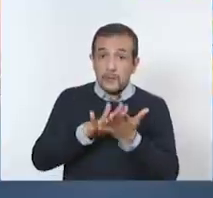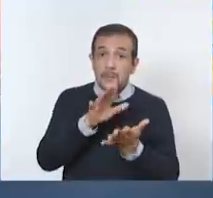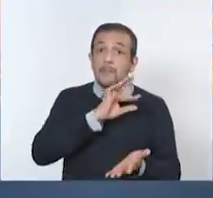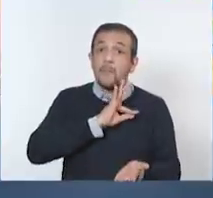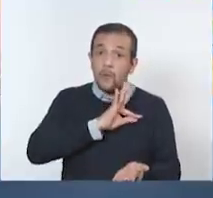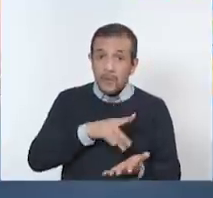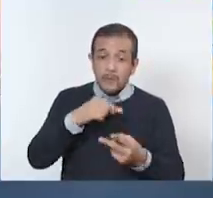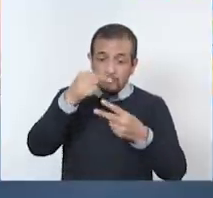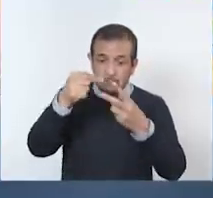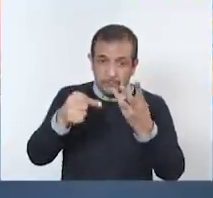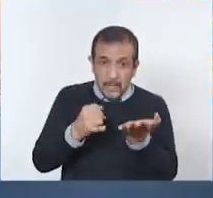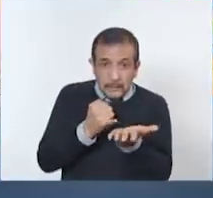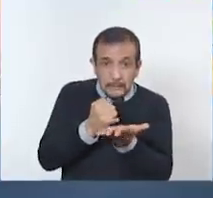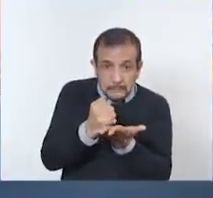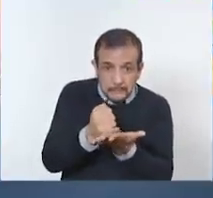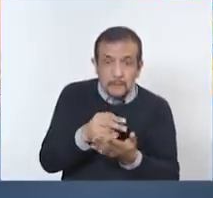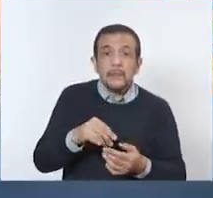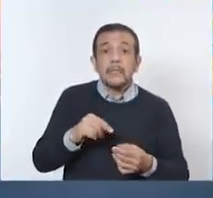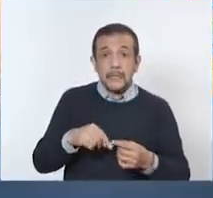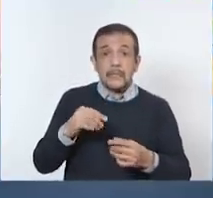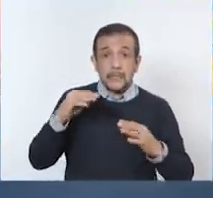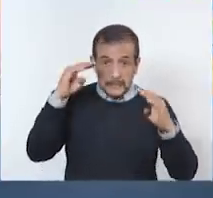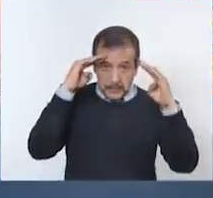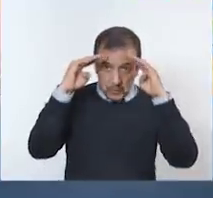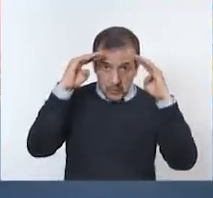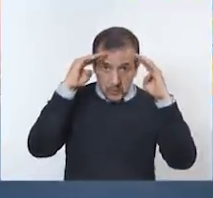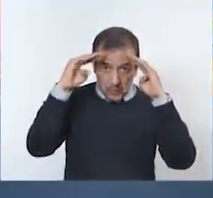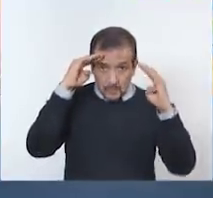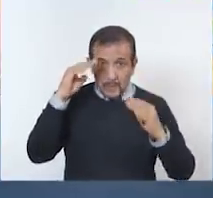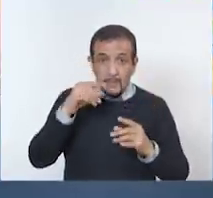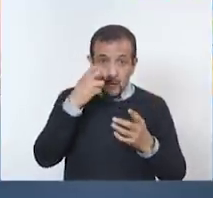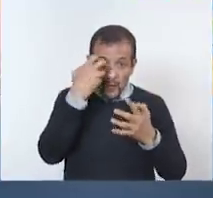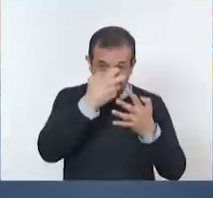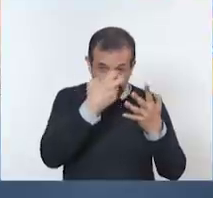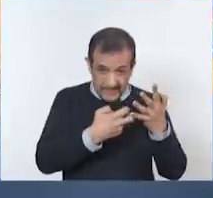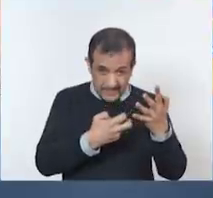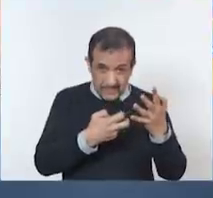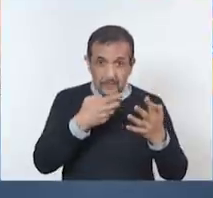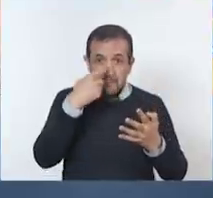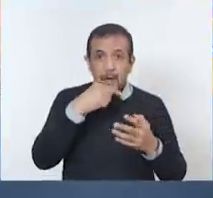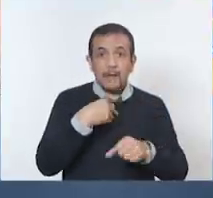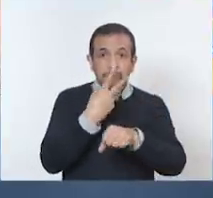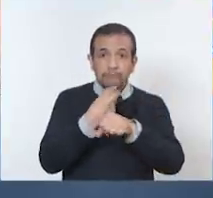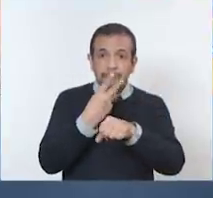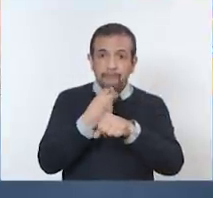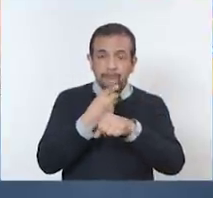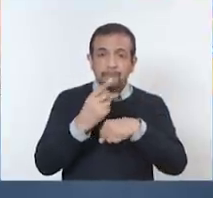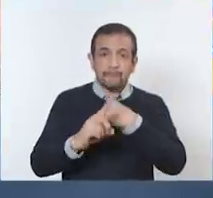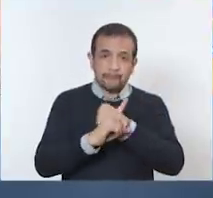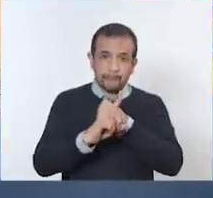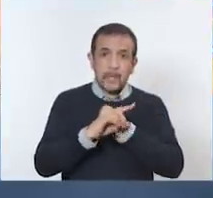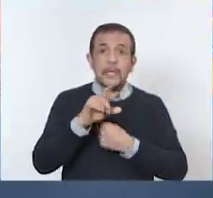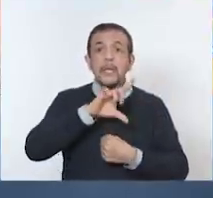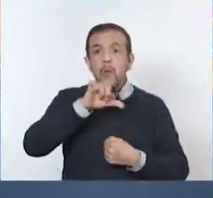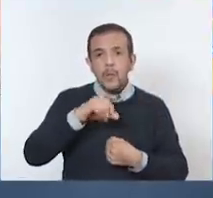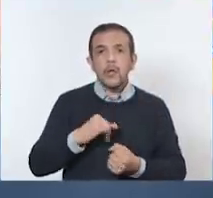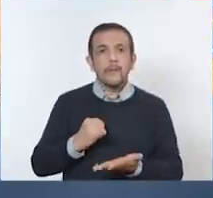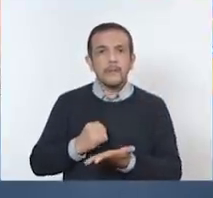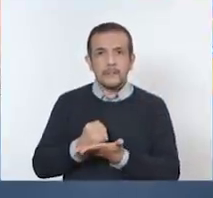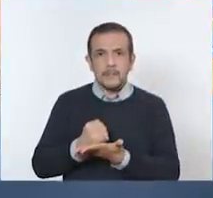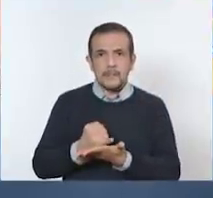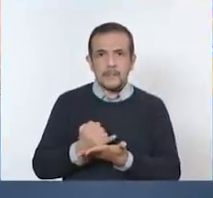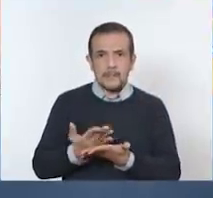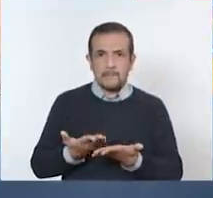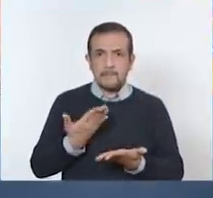decisión. Así es, y todos estos pensamientos sirven para evitar dificultades, solucionar problemas y tomar